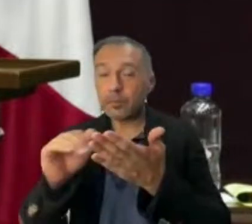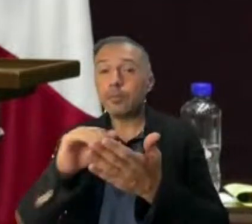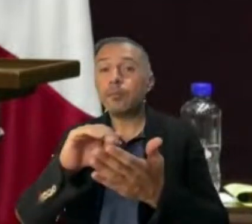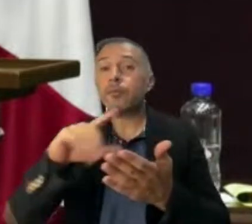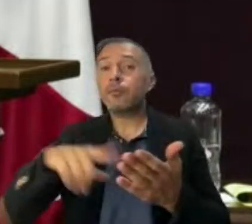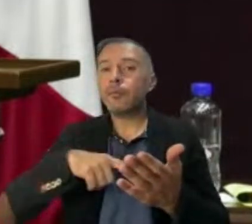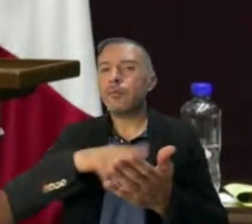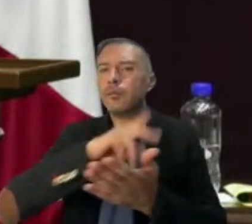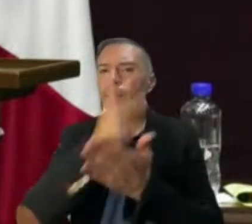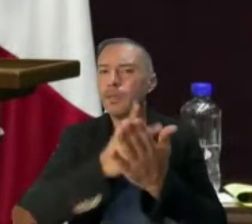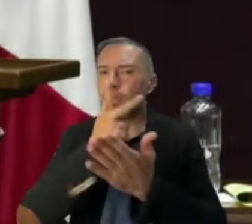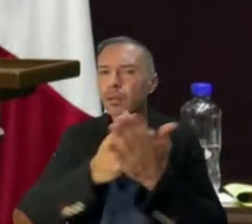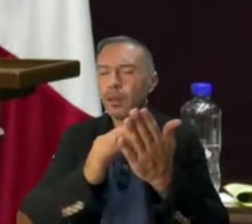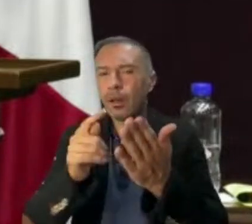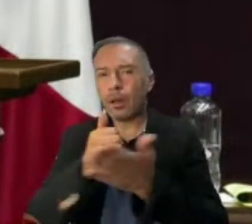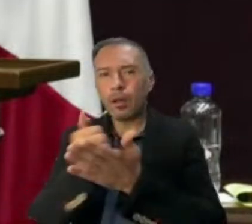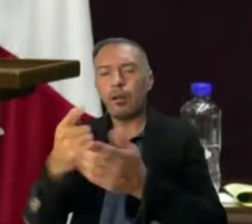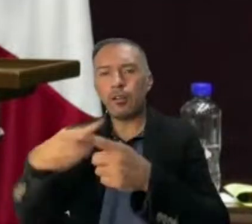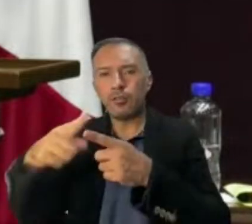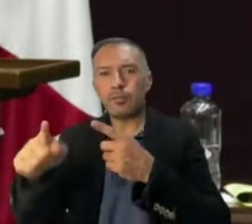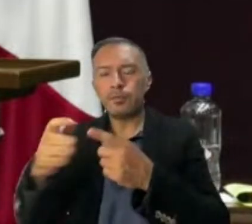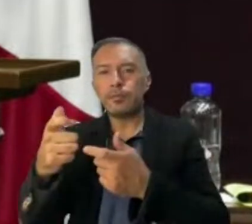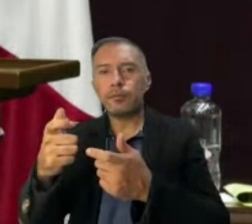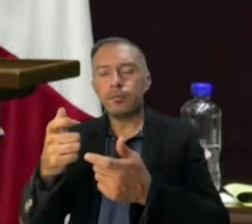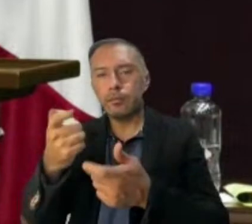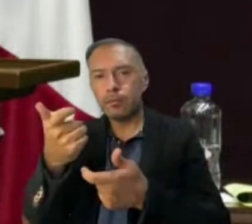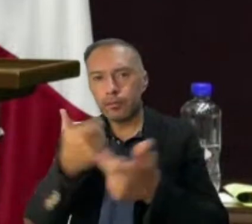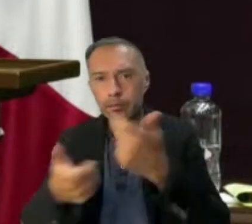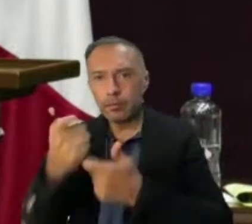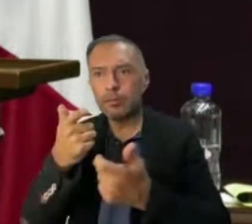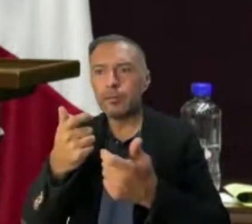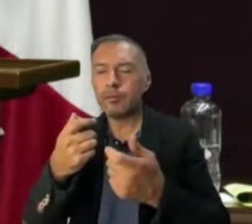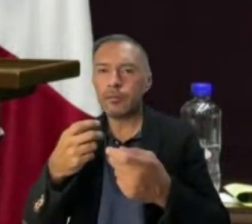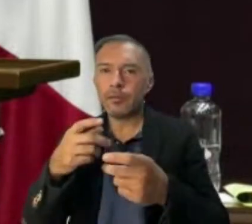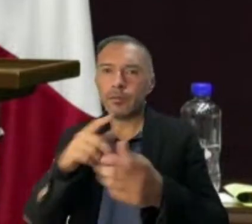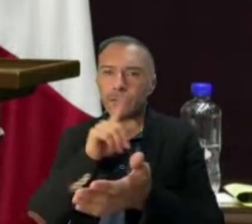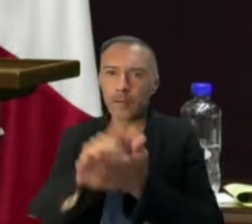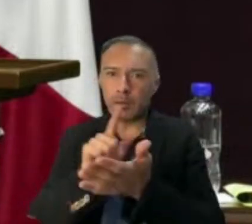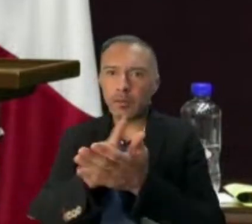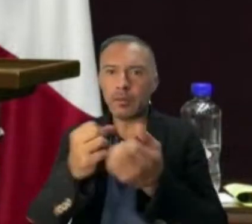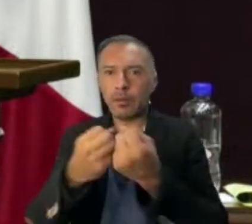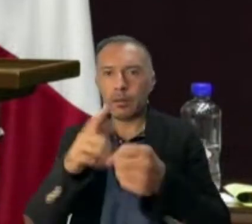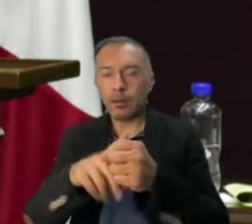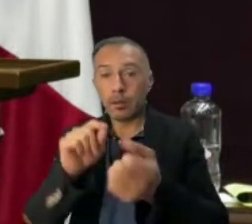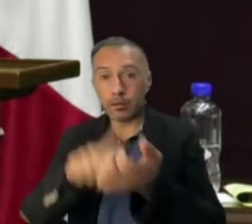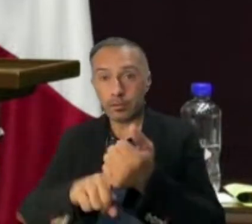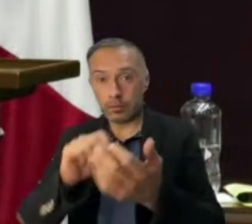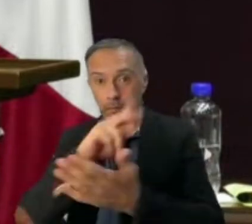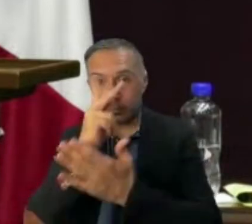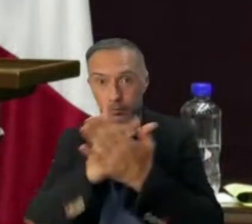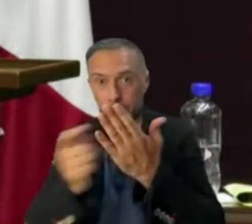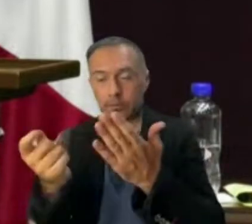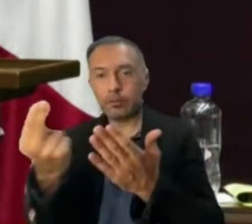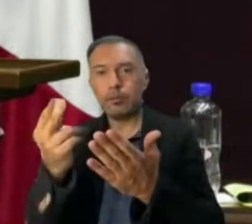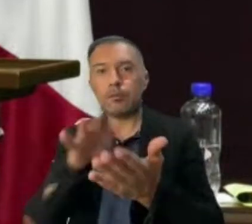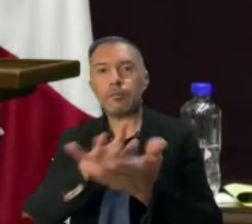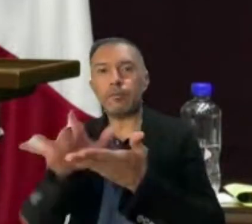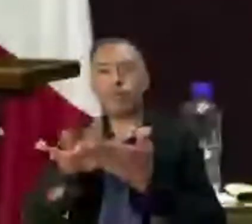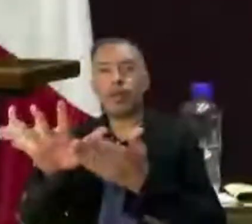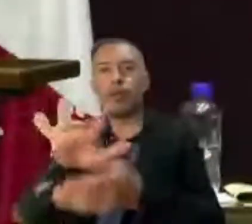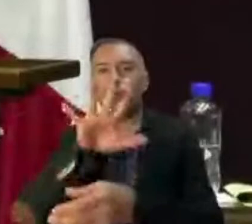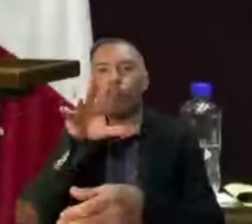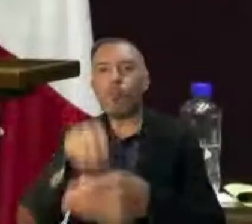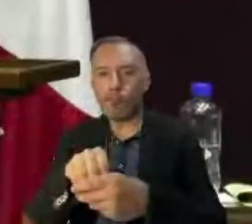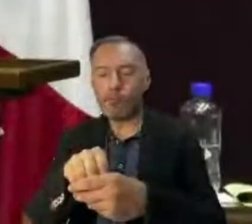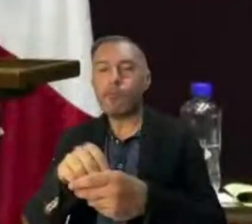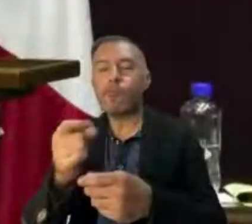necesidades económicas, emocionales, legales y sociales. Estos programas proporcionan apoyo integral, promueven la